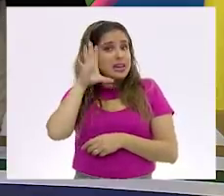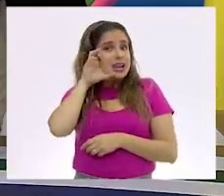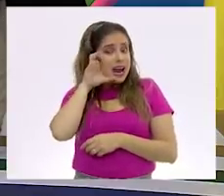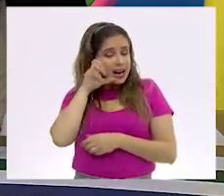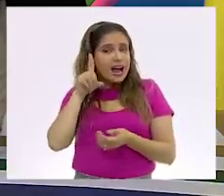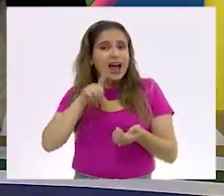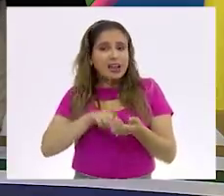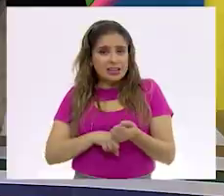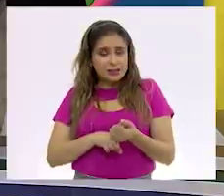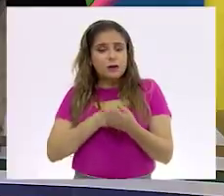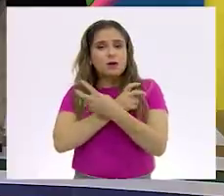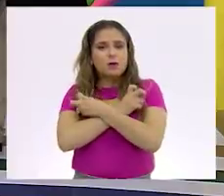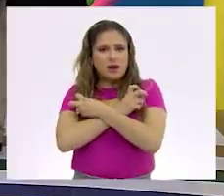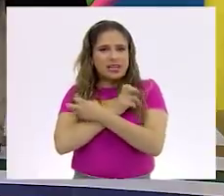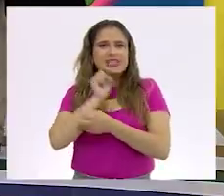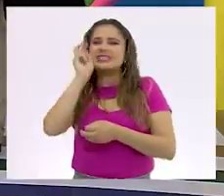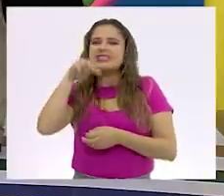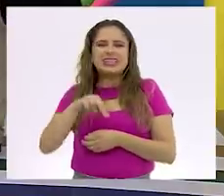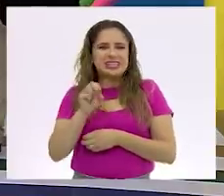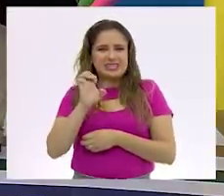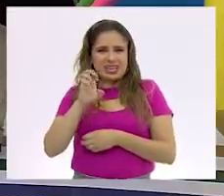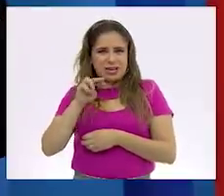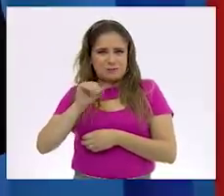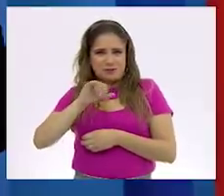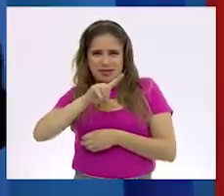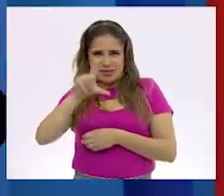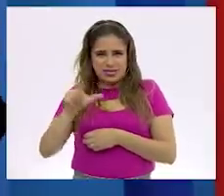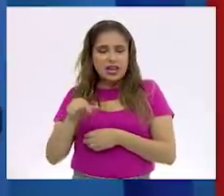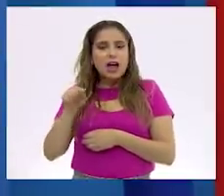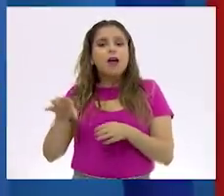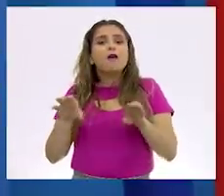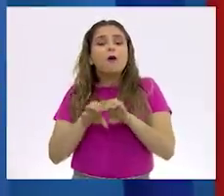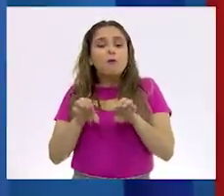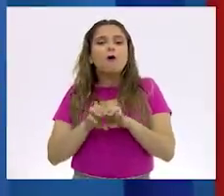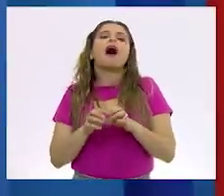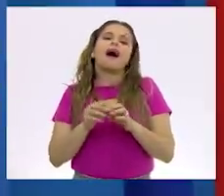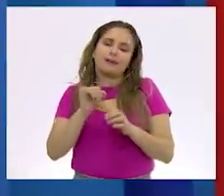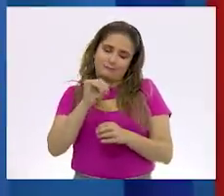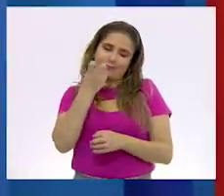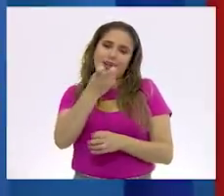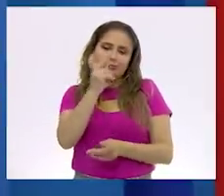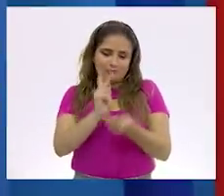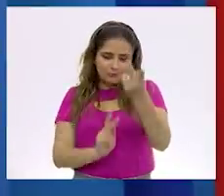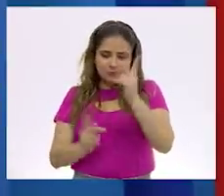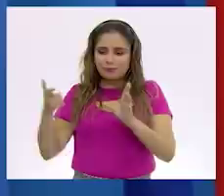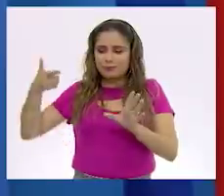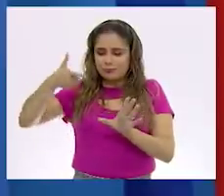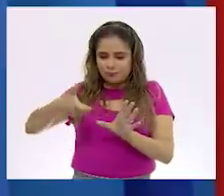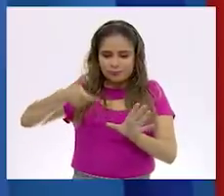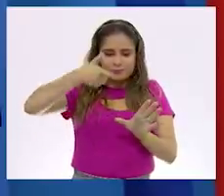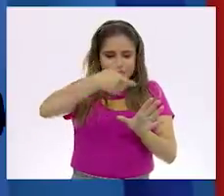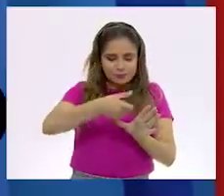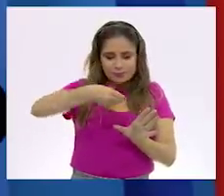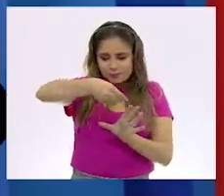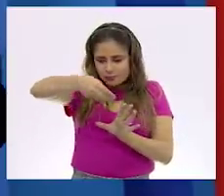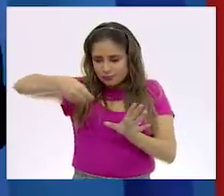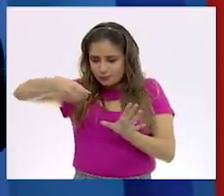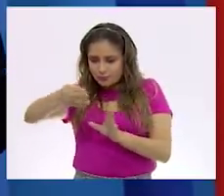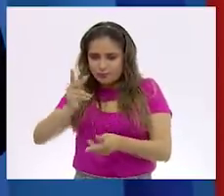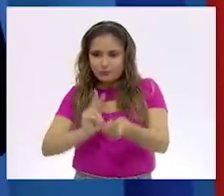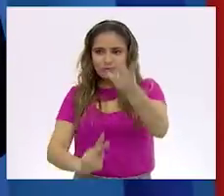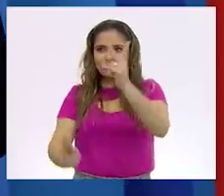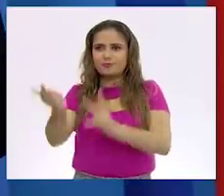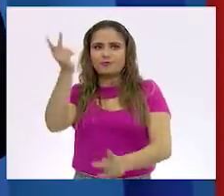semilla que consumimos en la actualidad se obtienen mediante cultivos de tejidos para acelerar el tiempo de crecimiento de